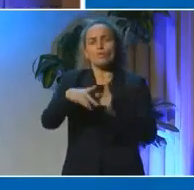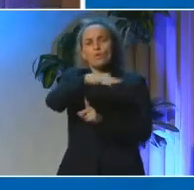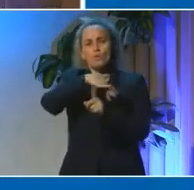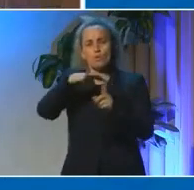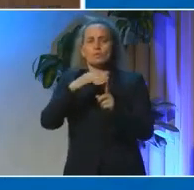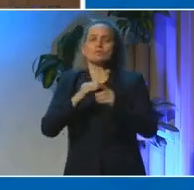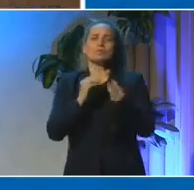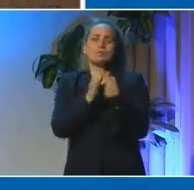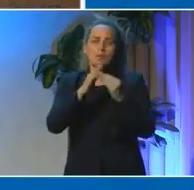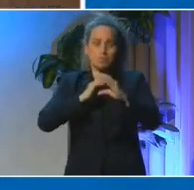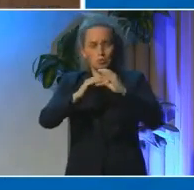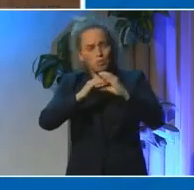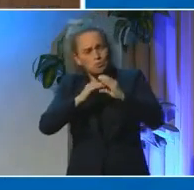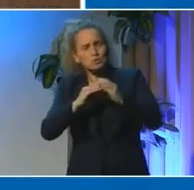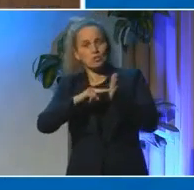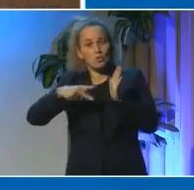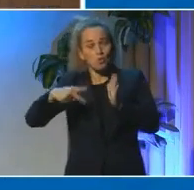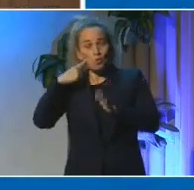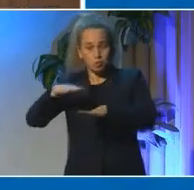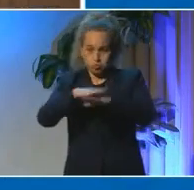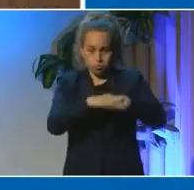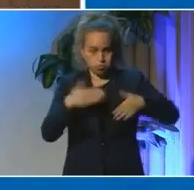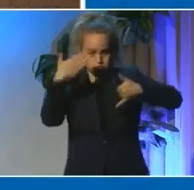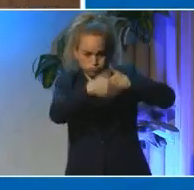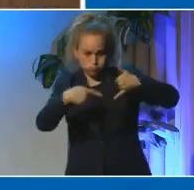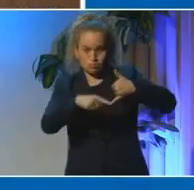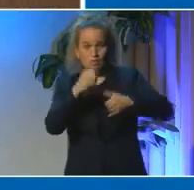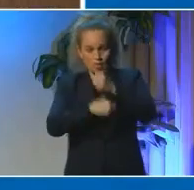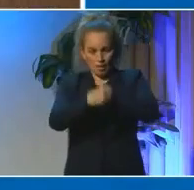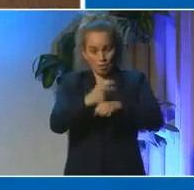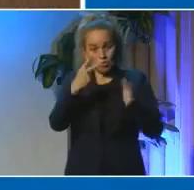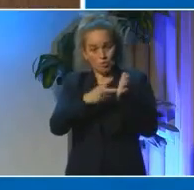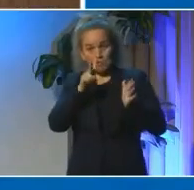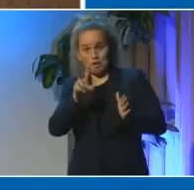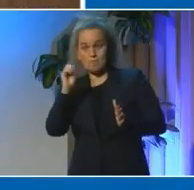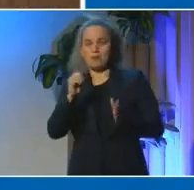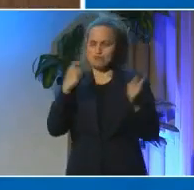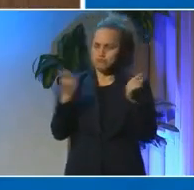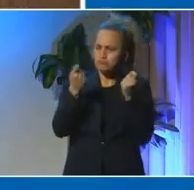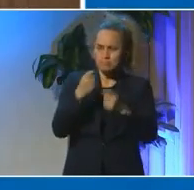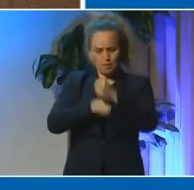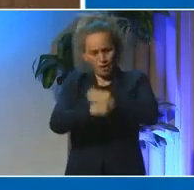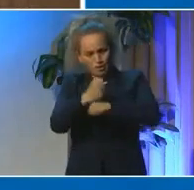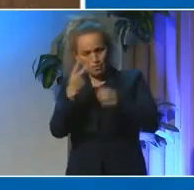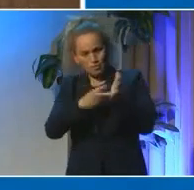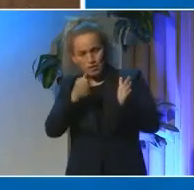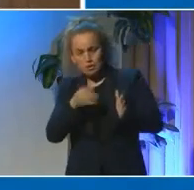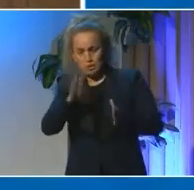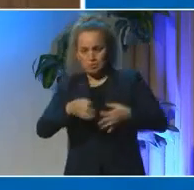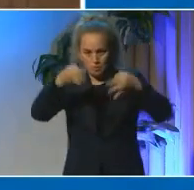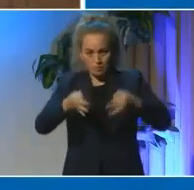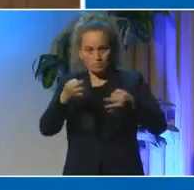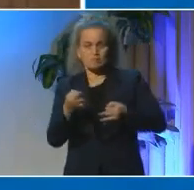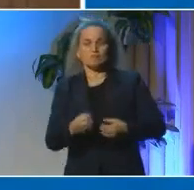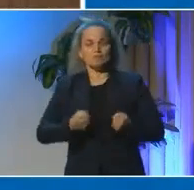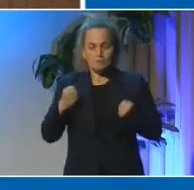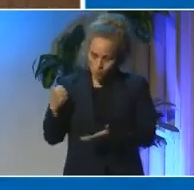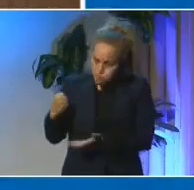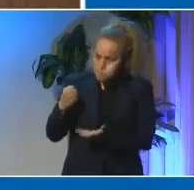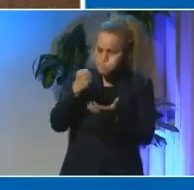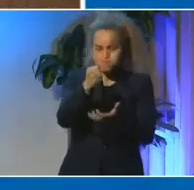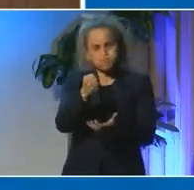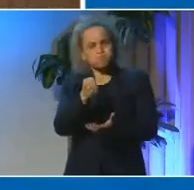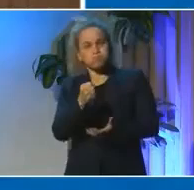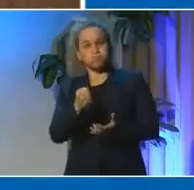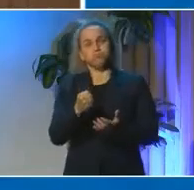las telecomunicaciones llegamos al país en pleno 2020 luego de una subasta en el 2019 Cuando llegamos con inversión directa al